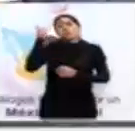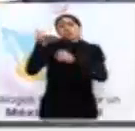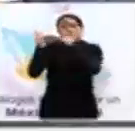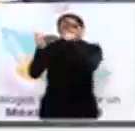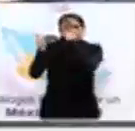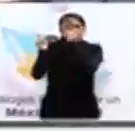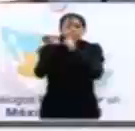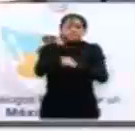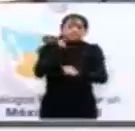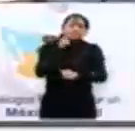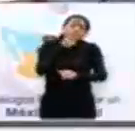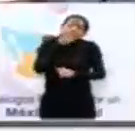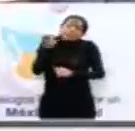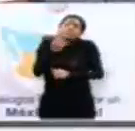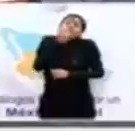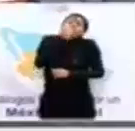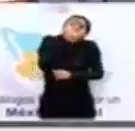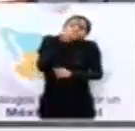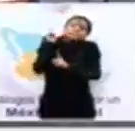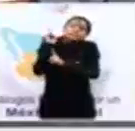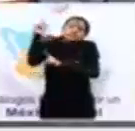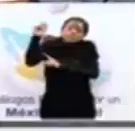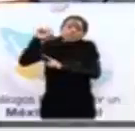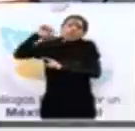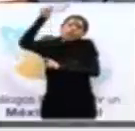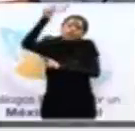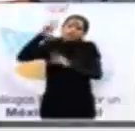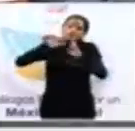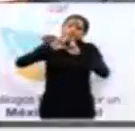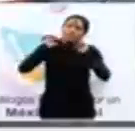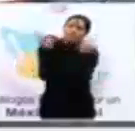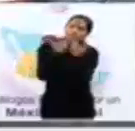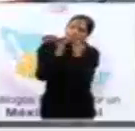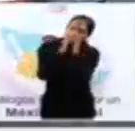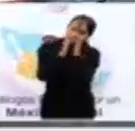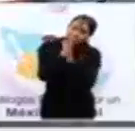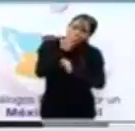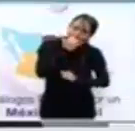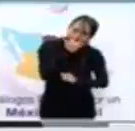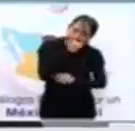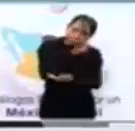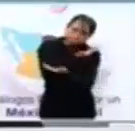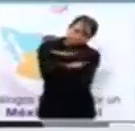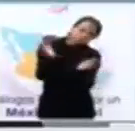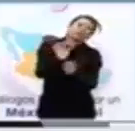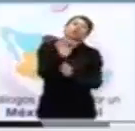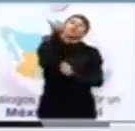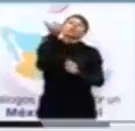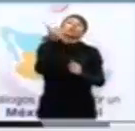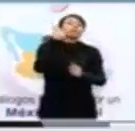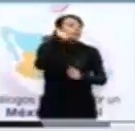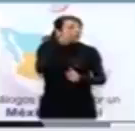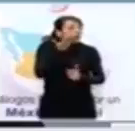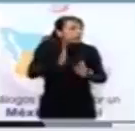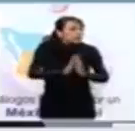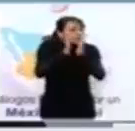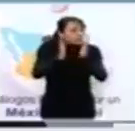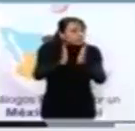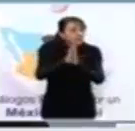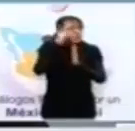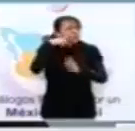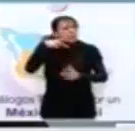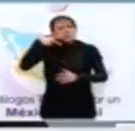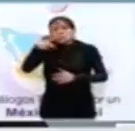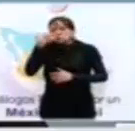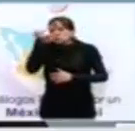a una reunión y bueno, continuaríamos si alguien más quiere hacer uso de la palabra para hacer sus